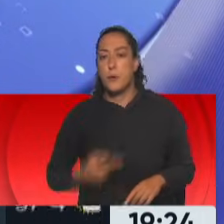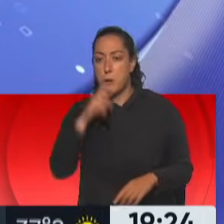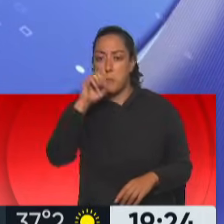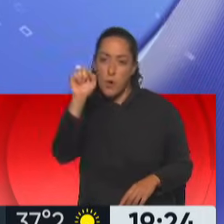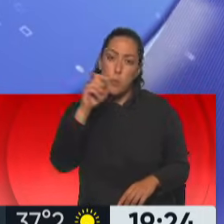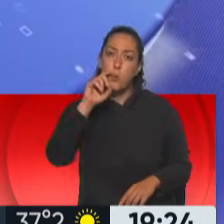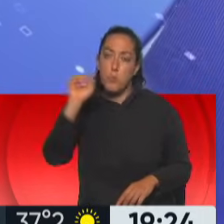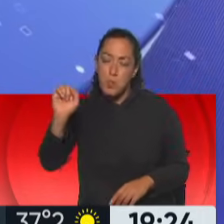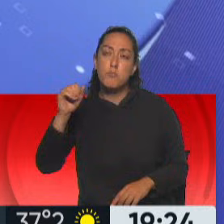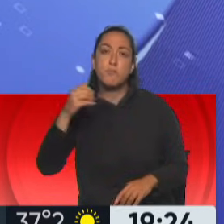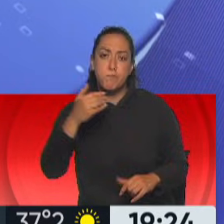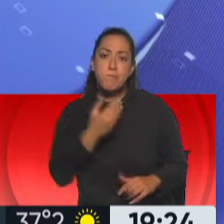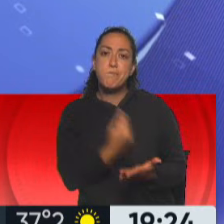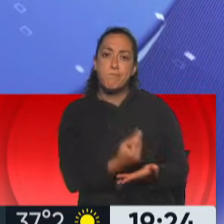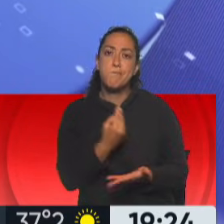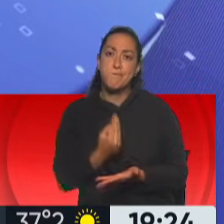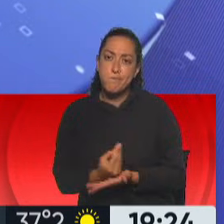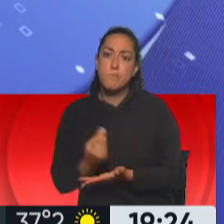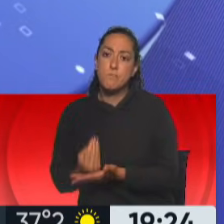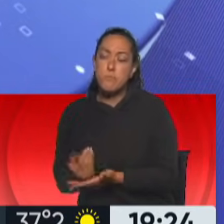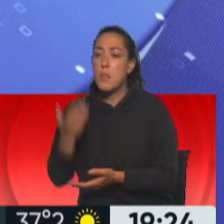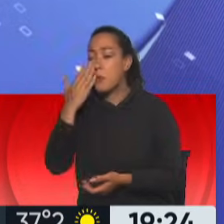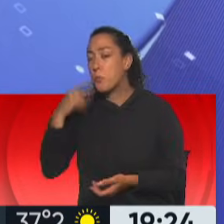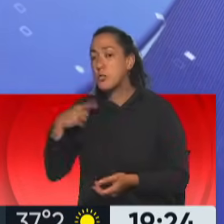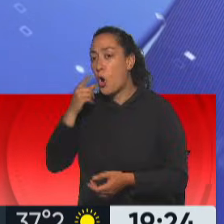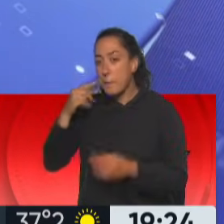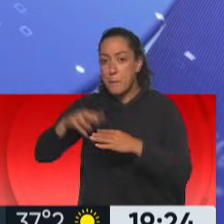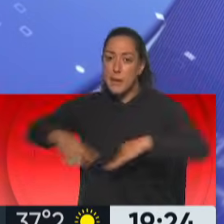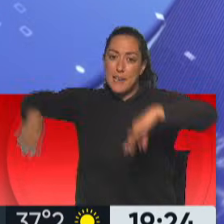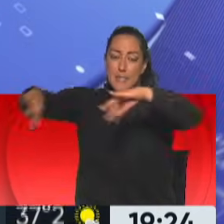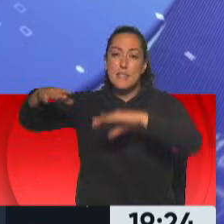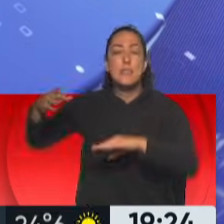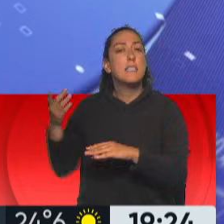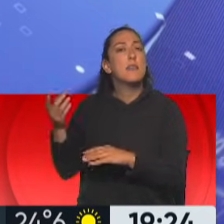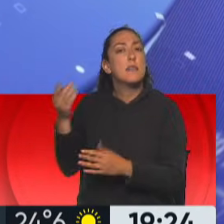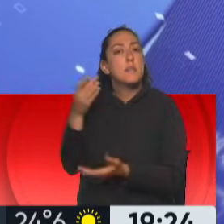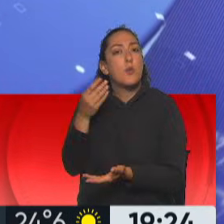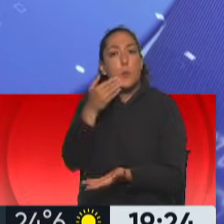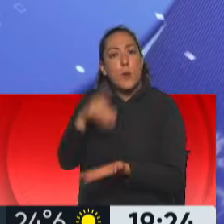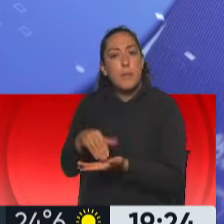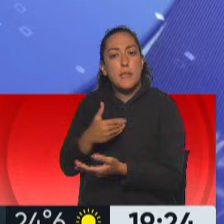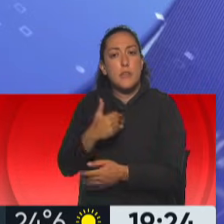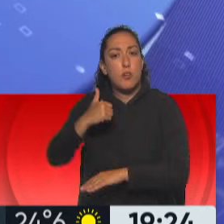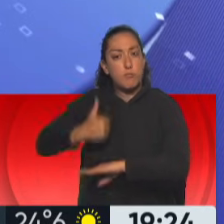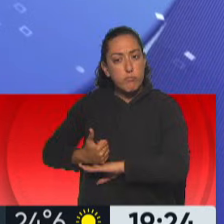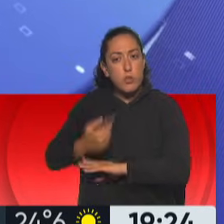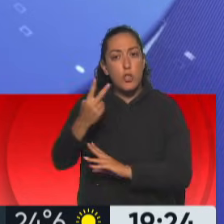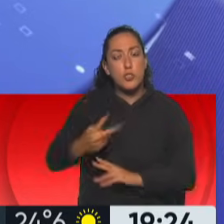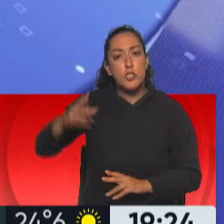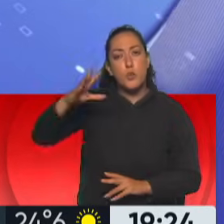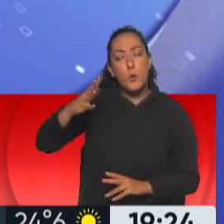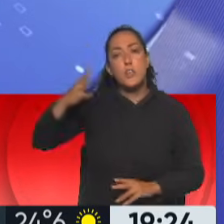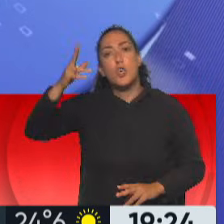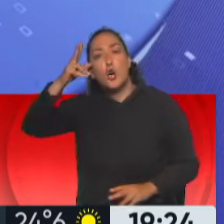lo mencionabas, nuevamente él juró como presidente de la Asamblea Nacional. Una Asamblea Nacional con 258 legisladores,